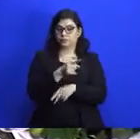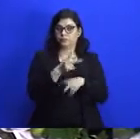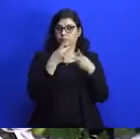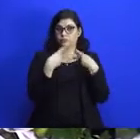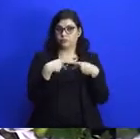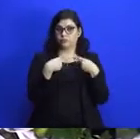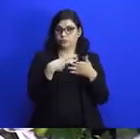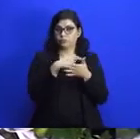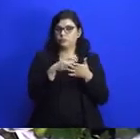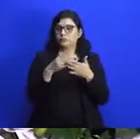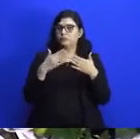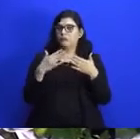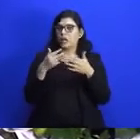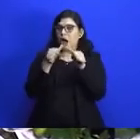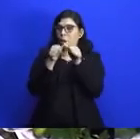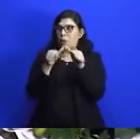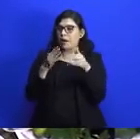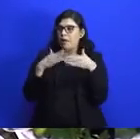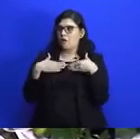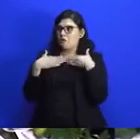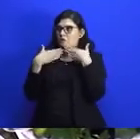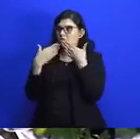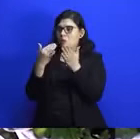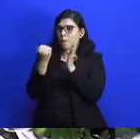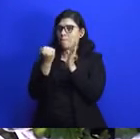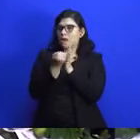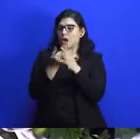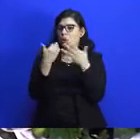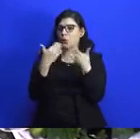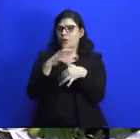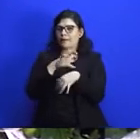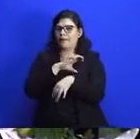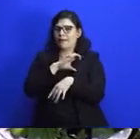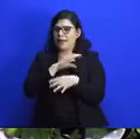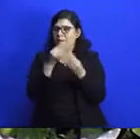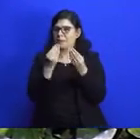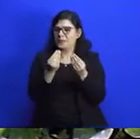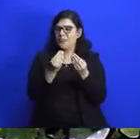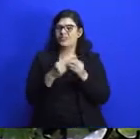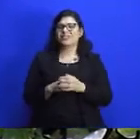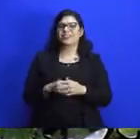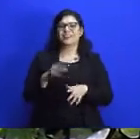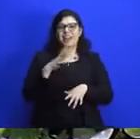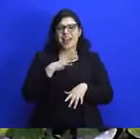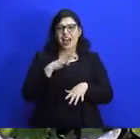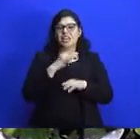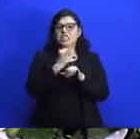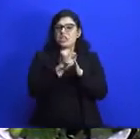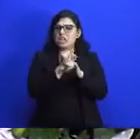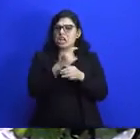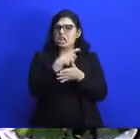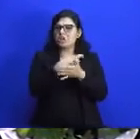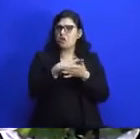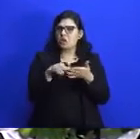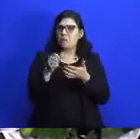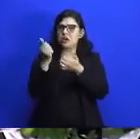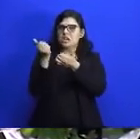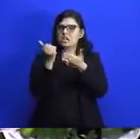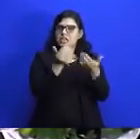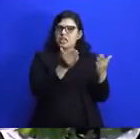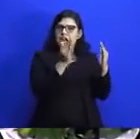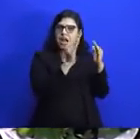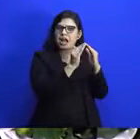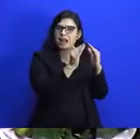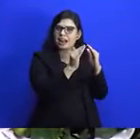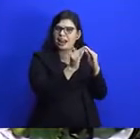confían en Bodega Aurrerá, una de las marcas más queridas de México. Les ofrecemos compra en línea y entrega a domicilio con una promesa de